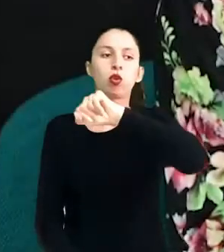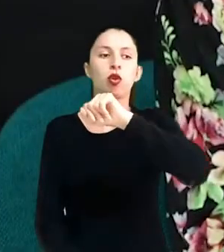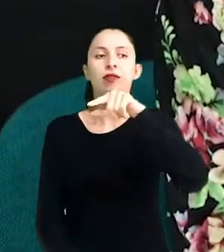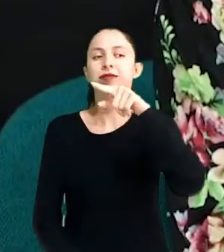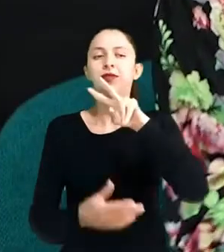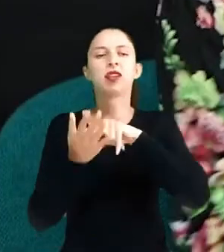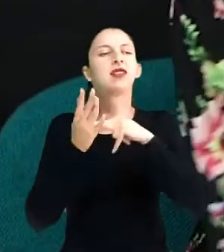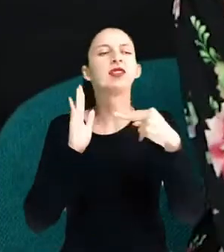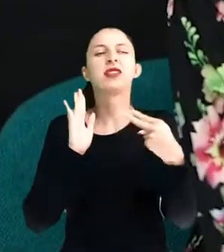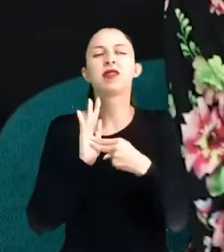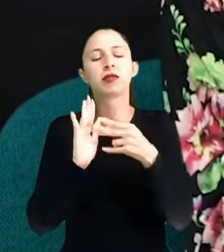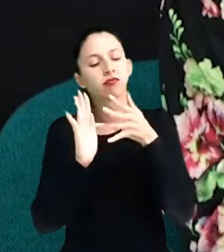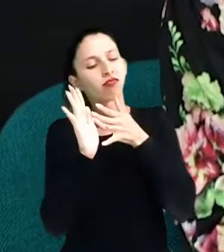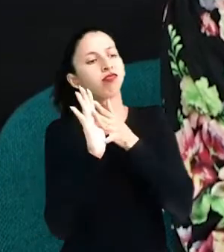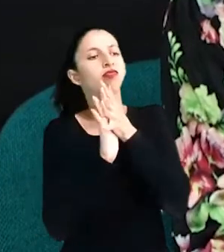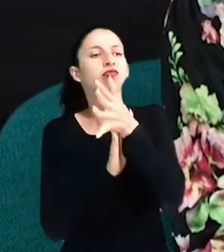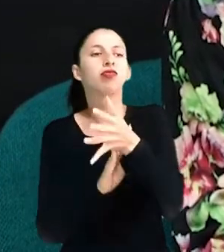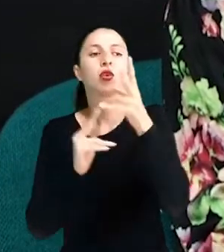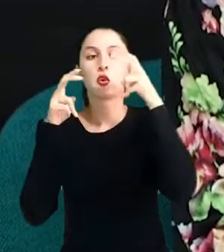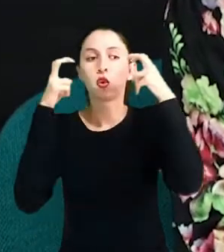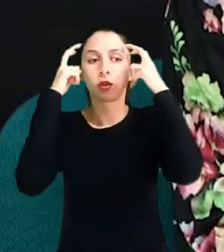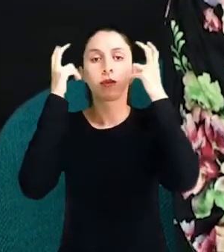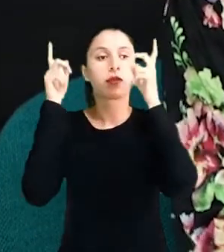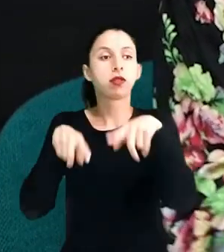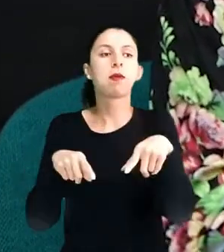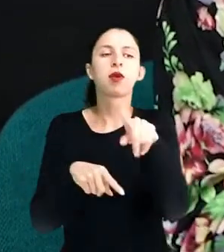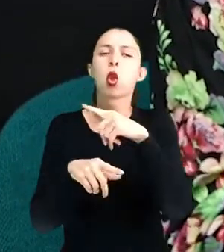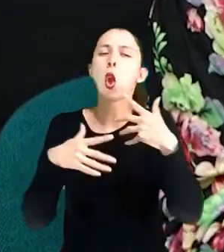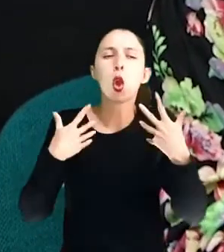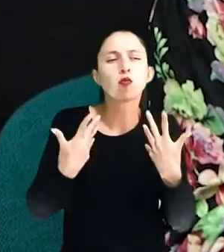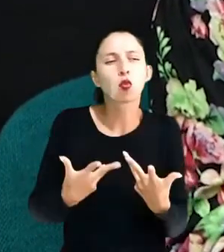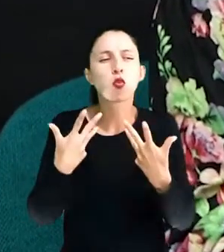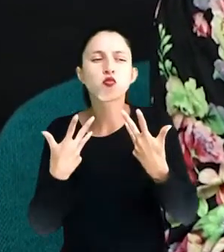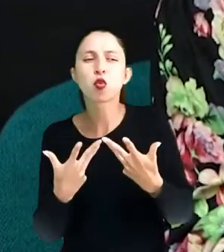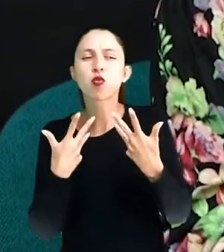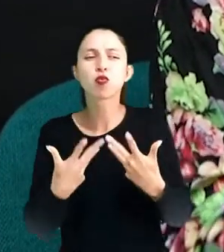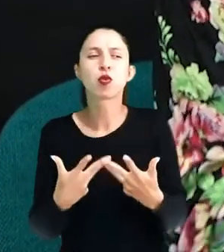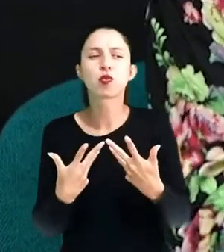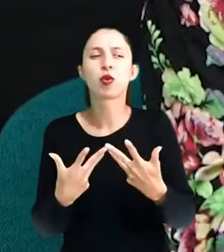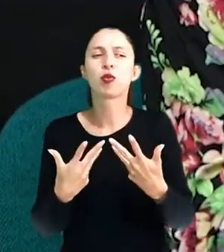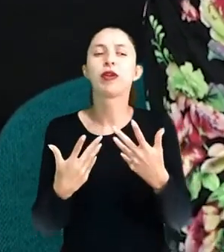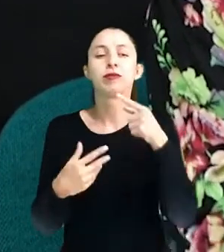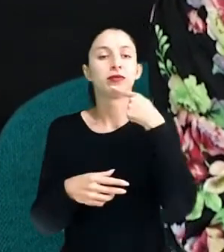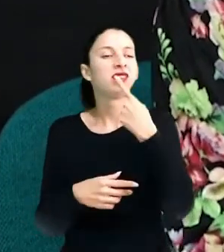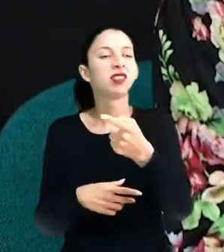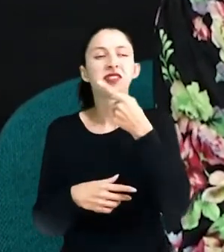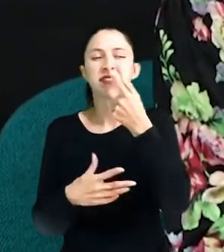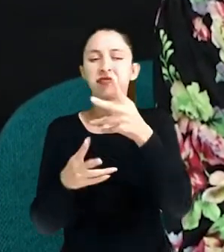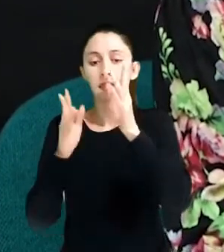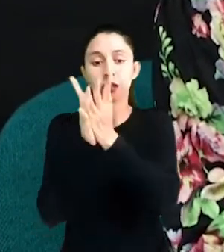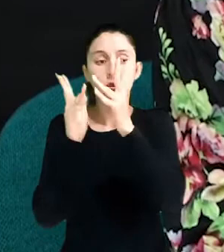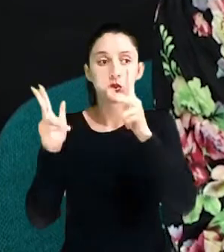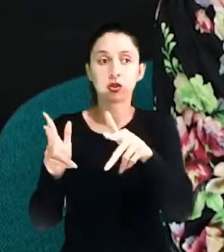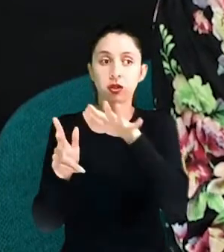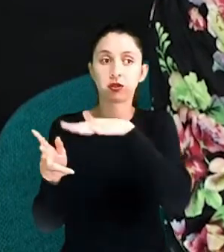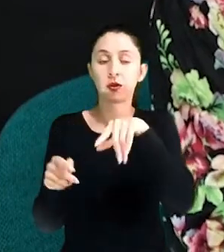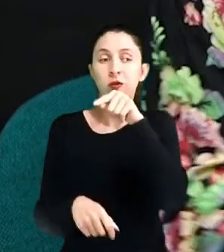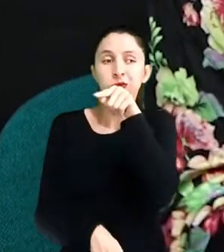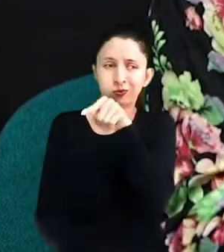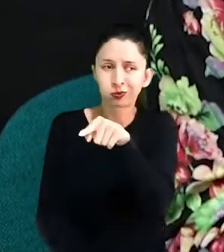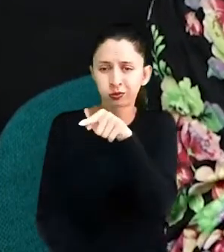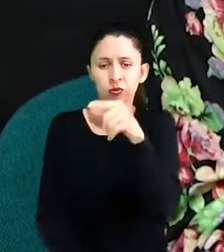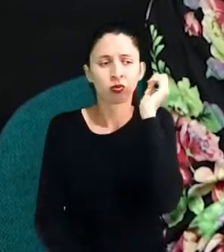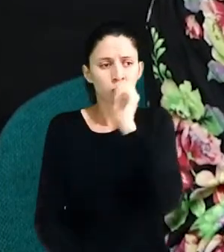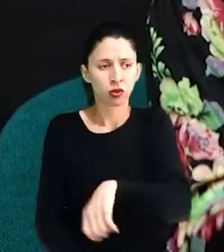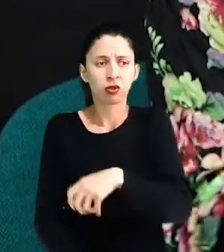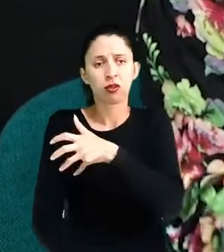parte desde esa transmisión de ese conocimiento, también cómo ha sido posible alrededor de decirle también al estudiante que está en su